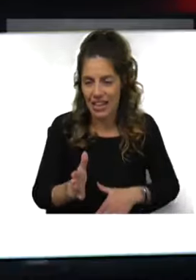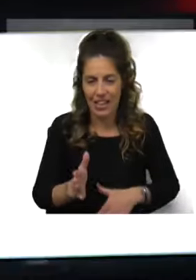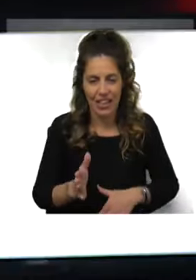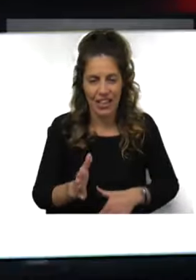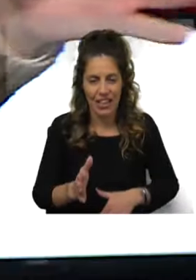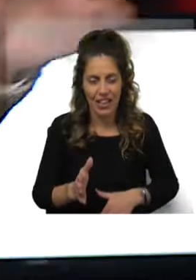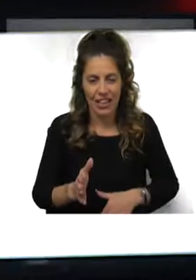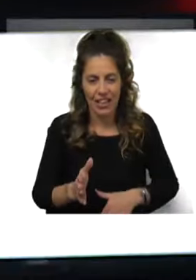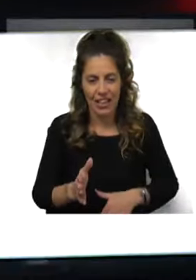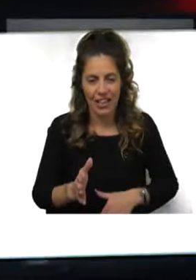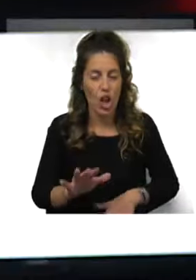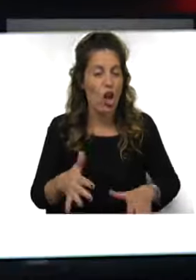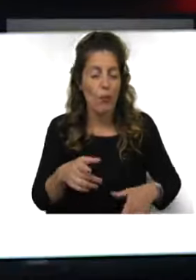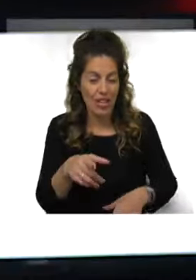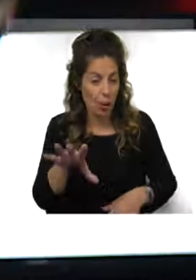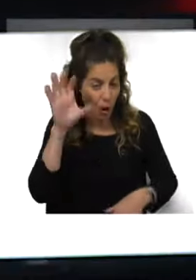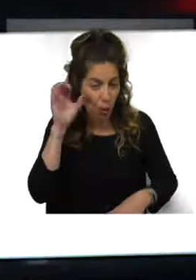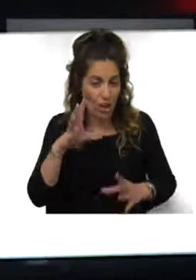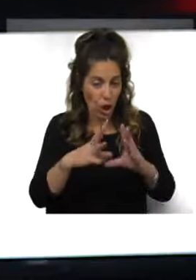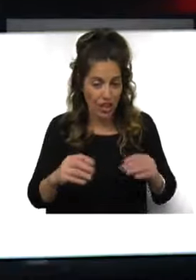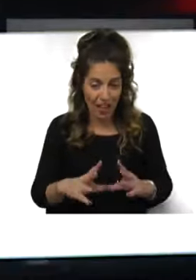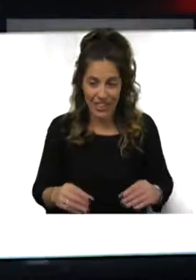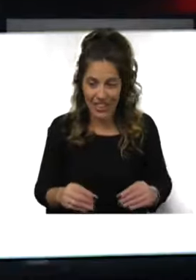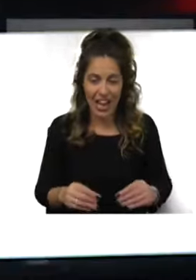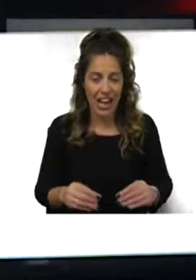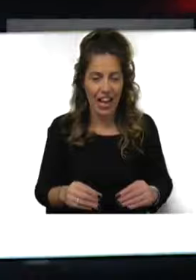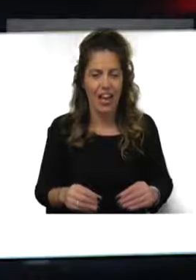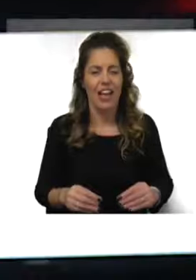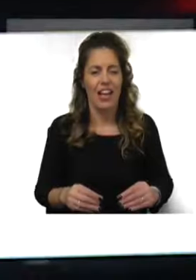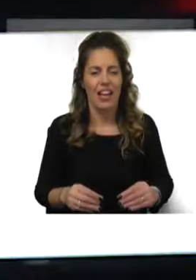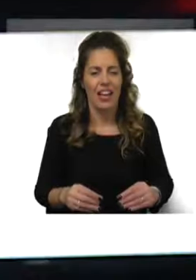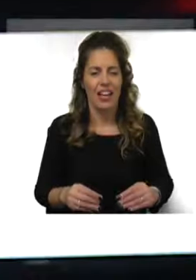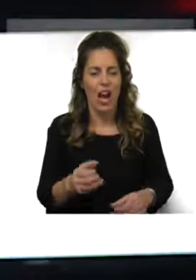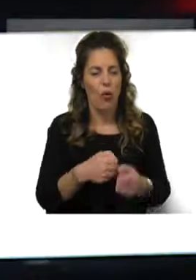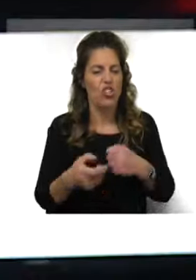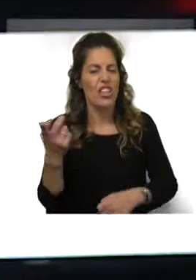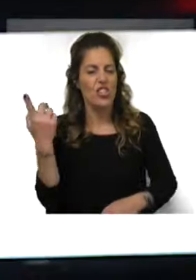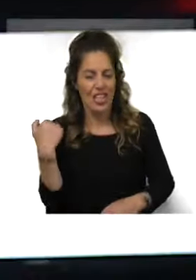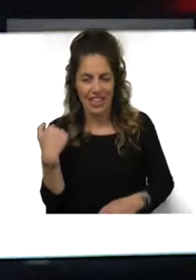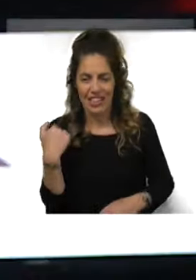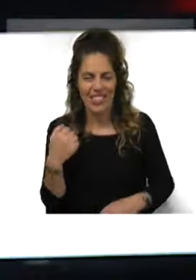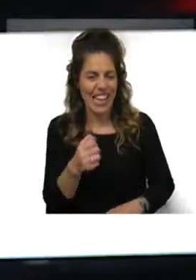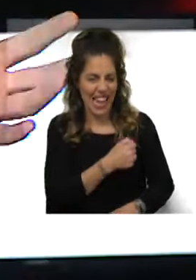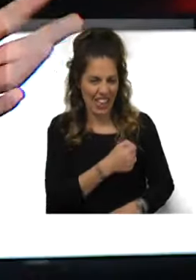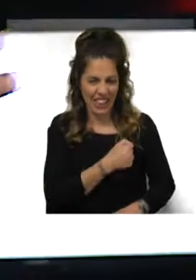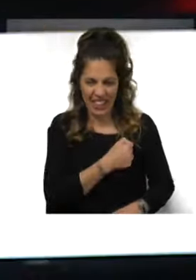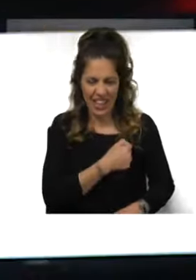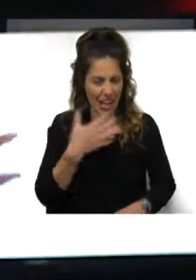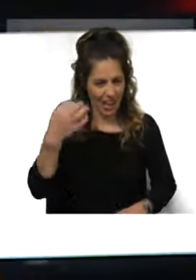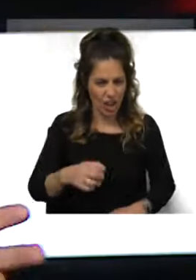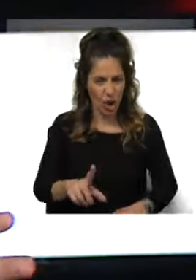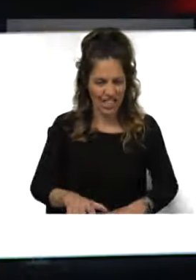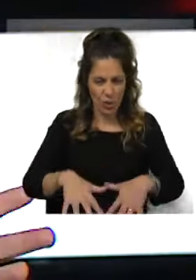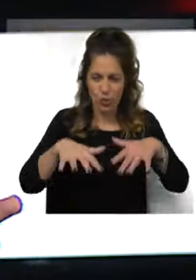decir lo que pasó me acuerdo en la Navidad hace algunas este algunos años atrás en artigas creo en las inundaciones en